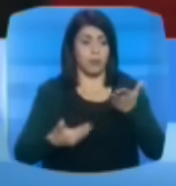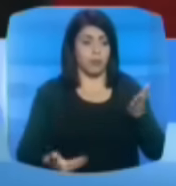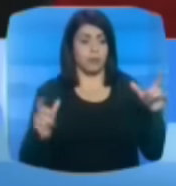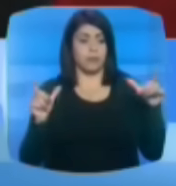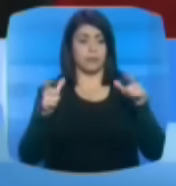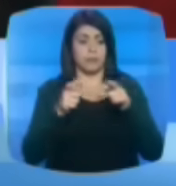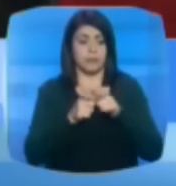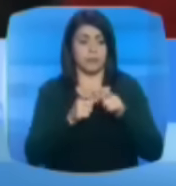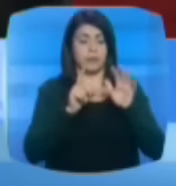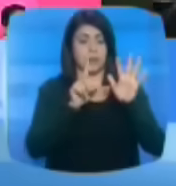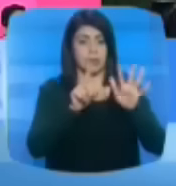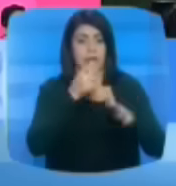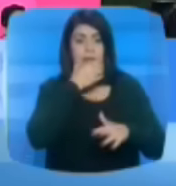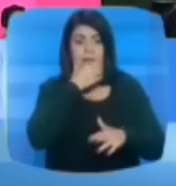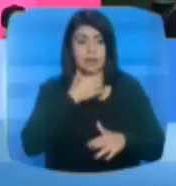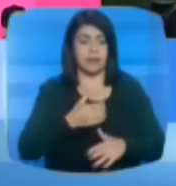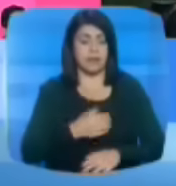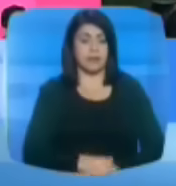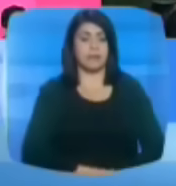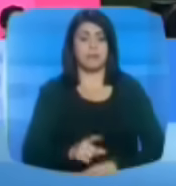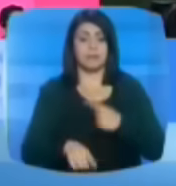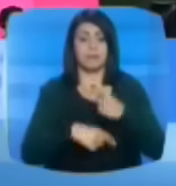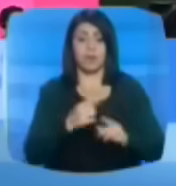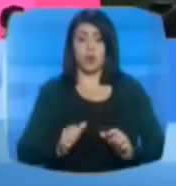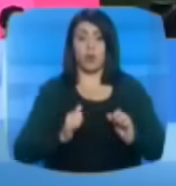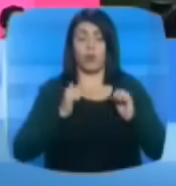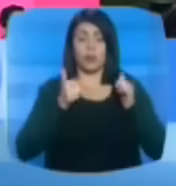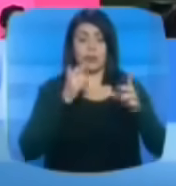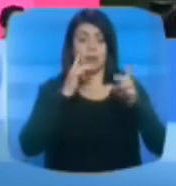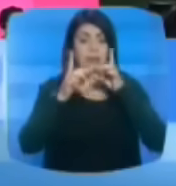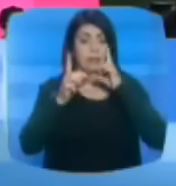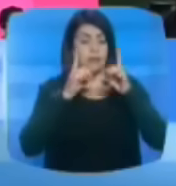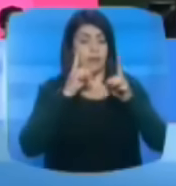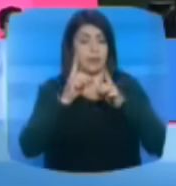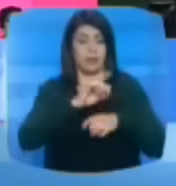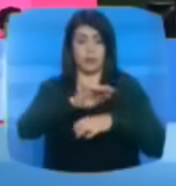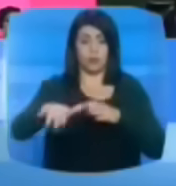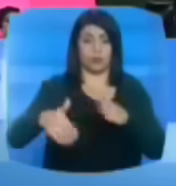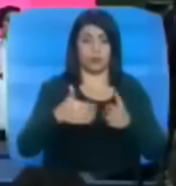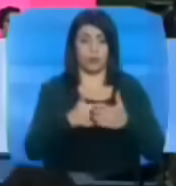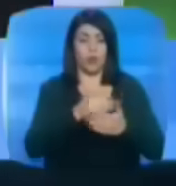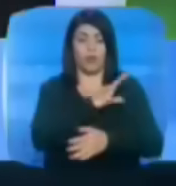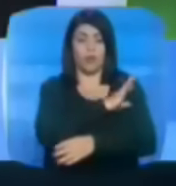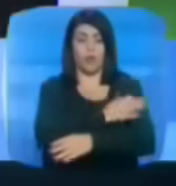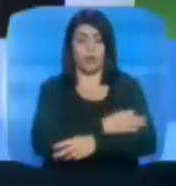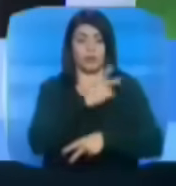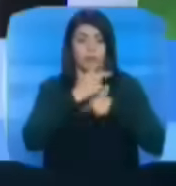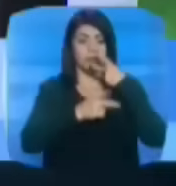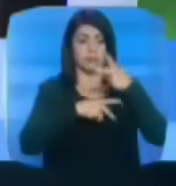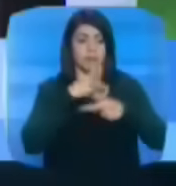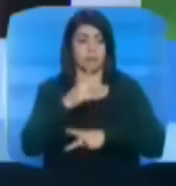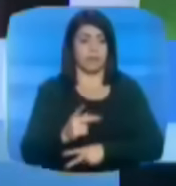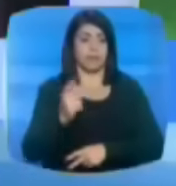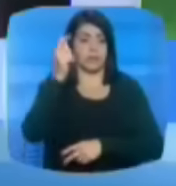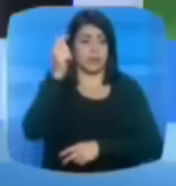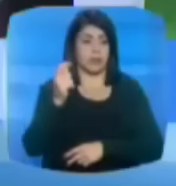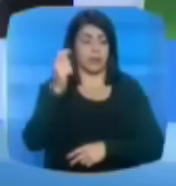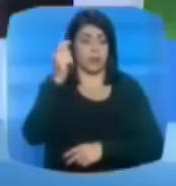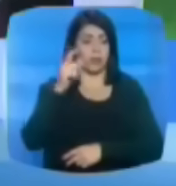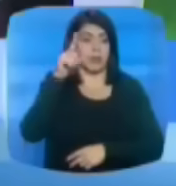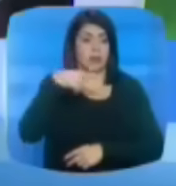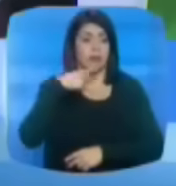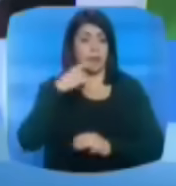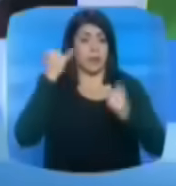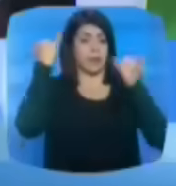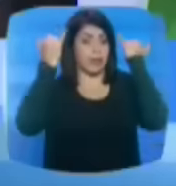una reunión para el 6 de diciembre para comenzar a debatir con toda la fuerza política, con todos los parlamentarios,